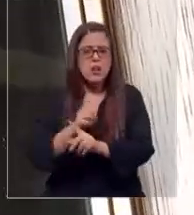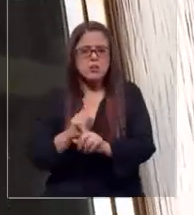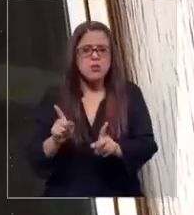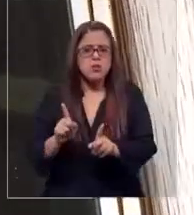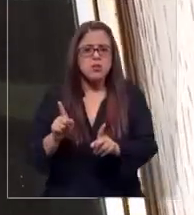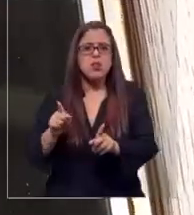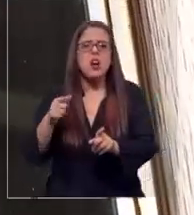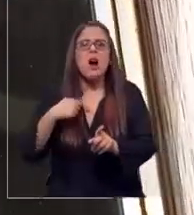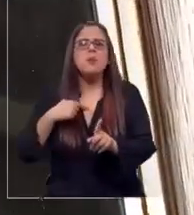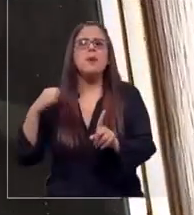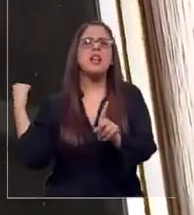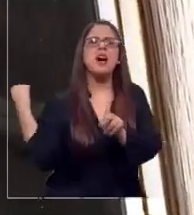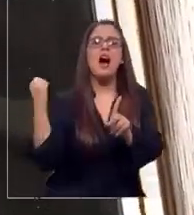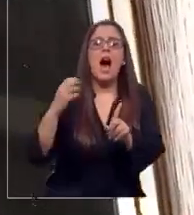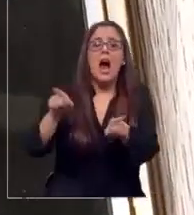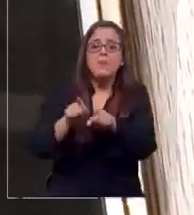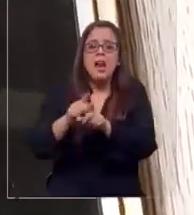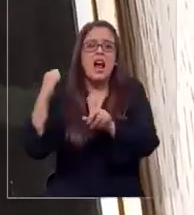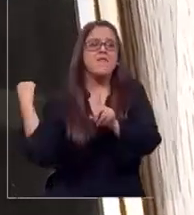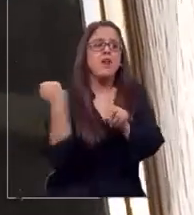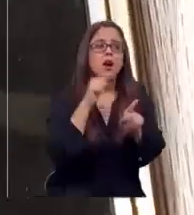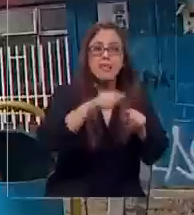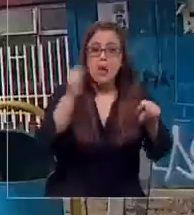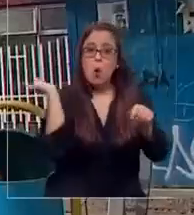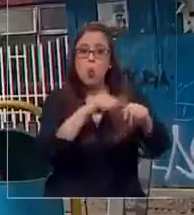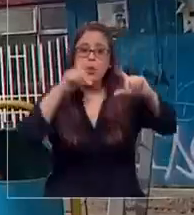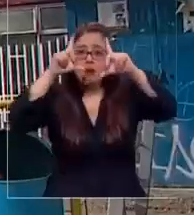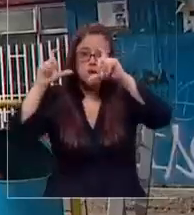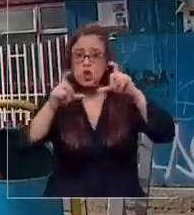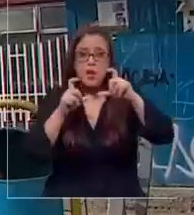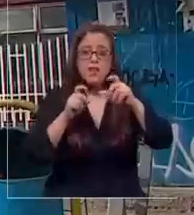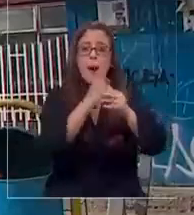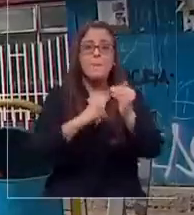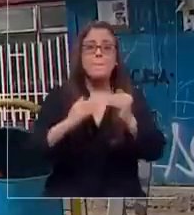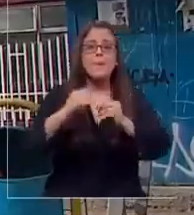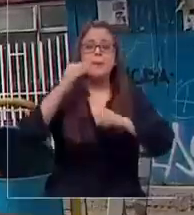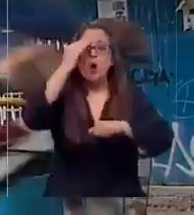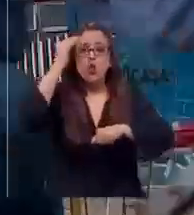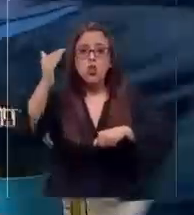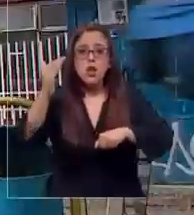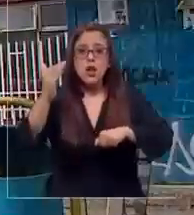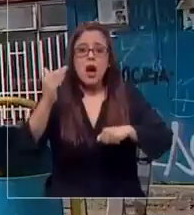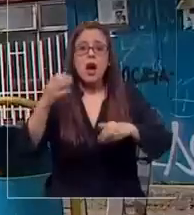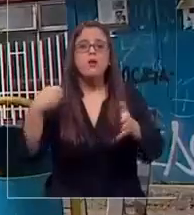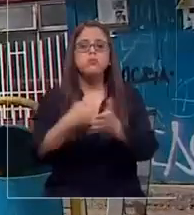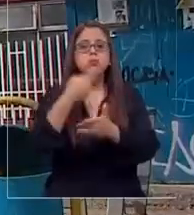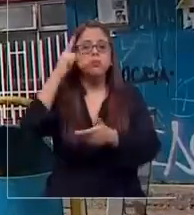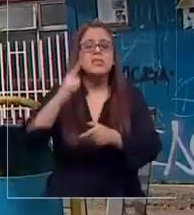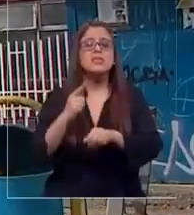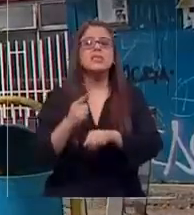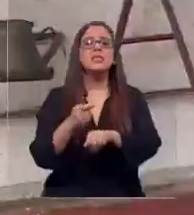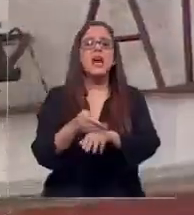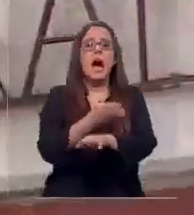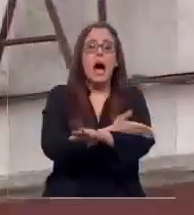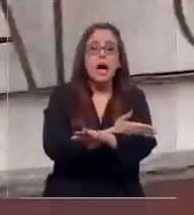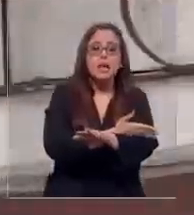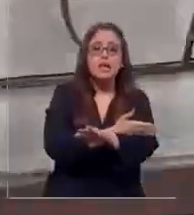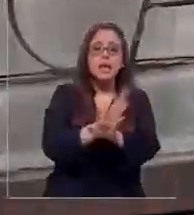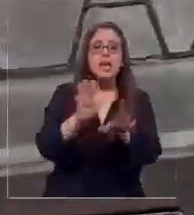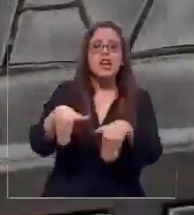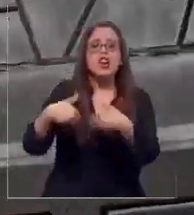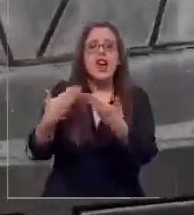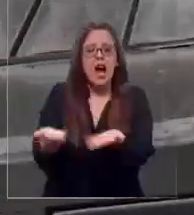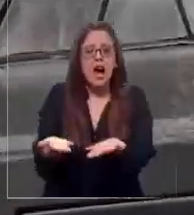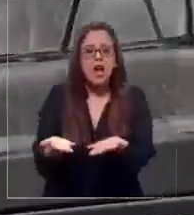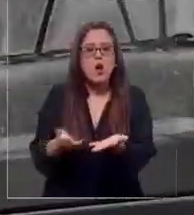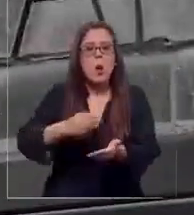la última vez que Carolina fue fotografiada. El mismo día del accidente, solo horas antes, iba a ser un regalo para el